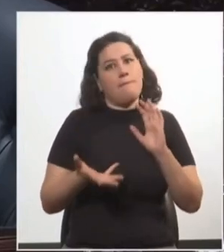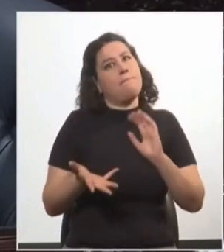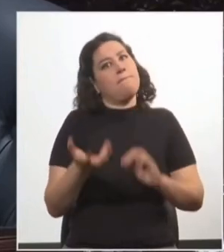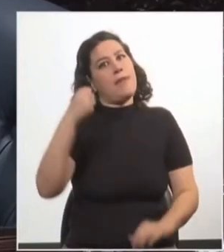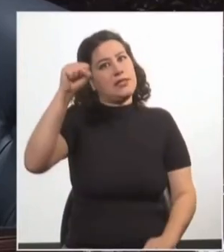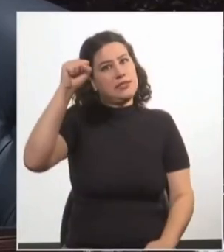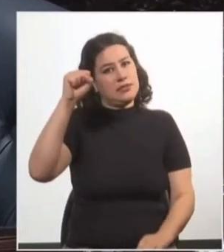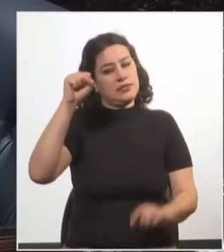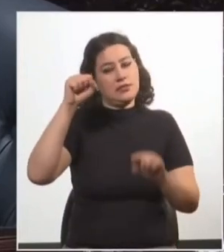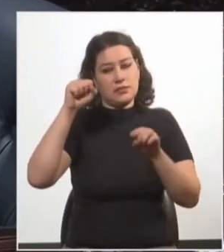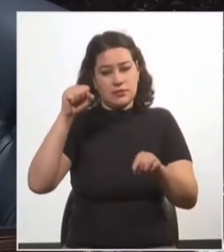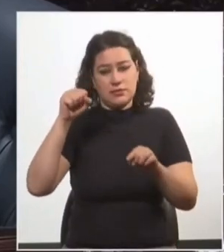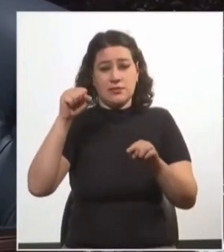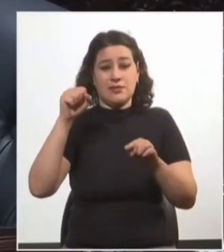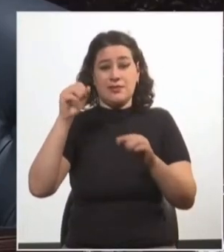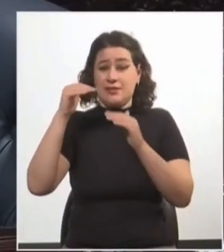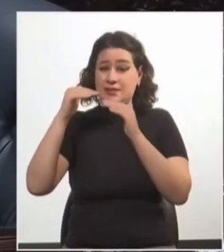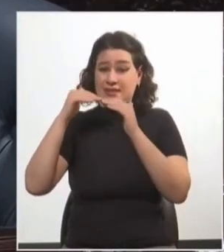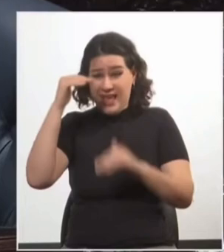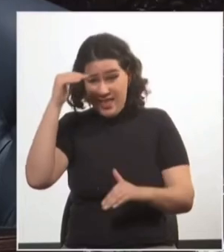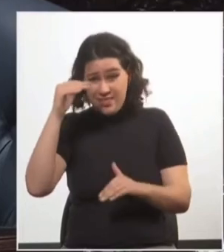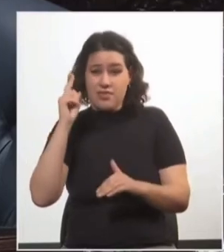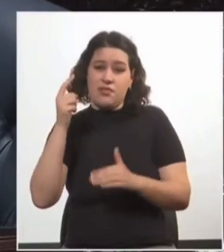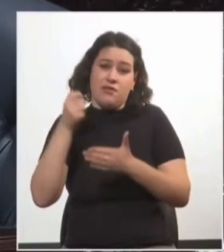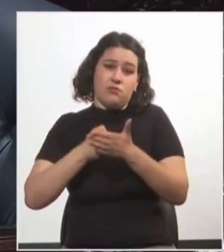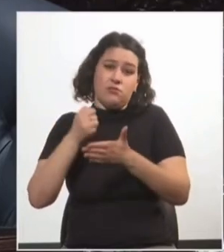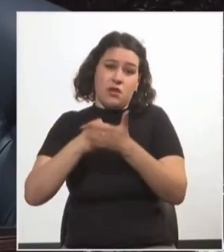más. Y en inequidades, muchísimo más.